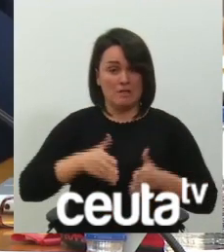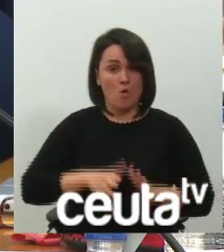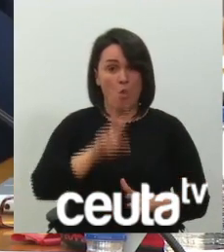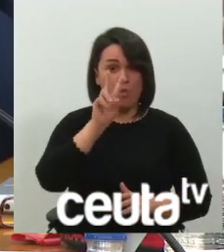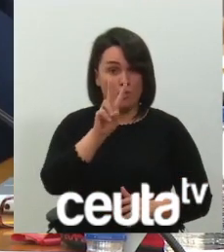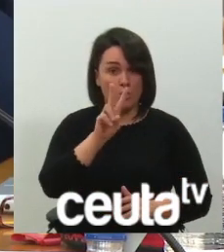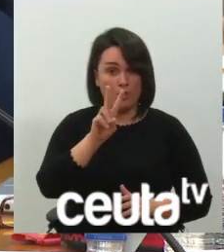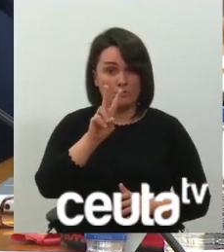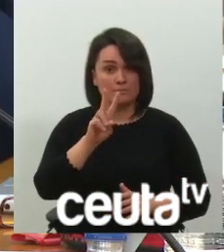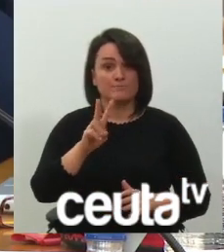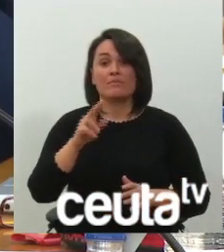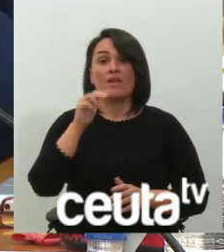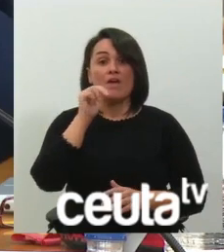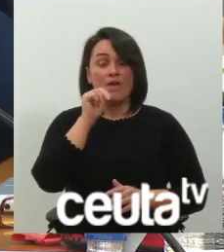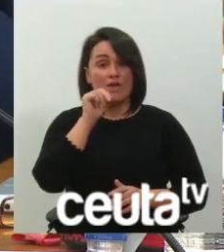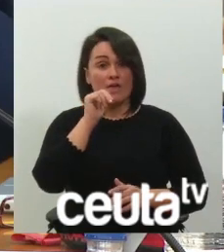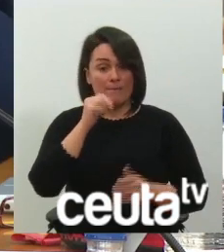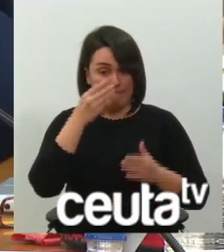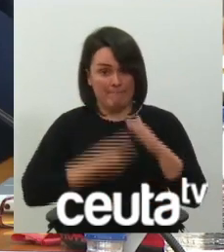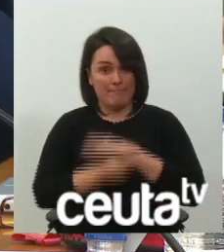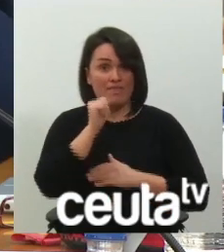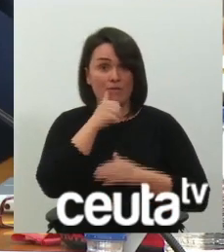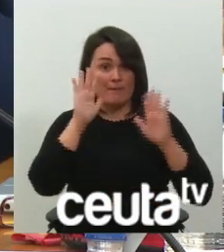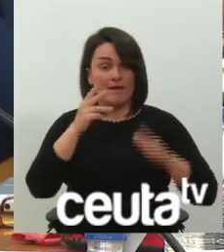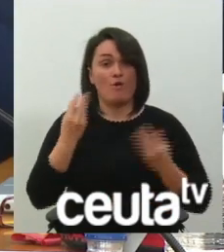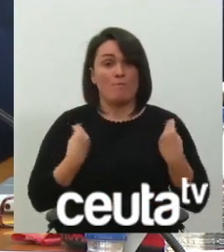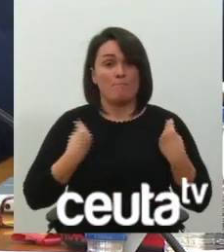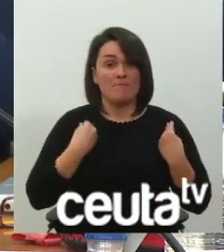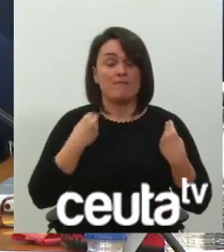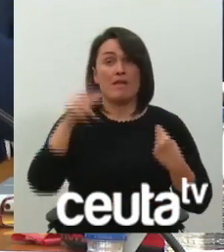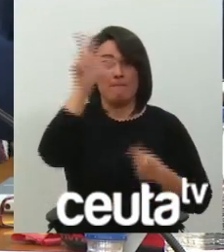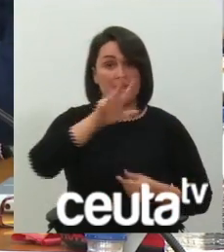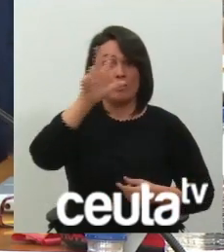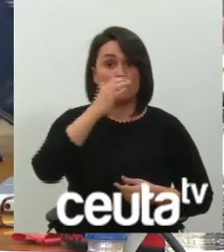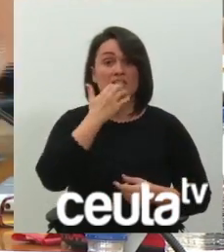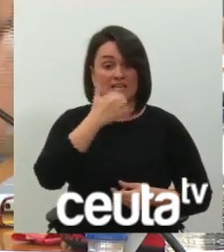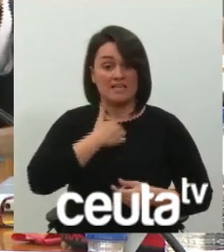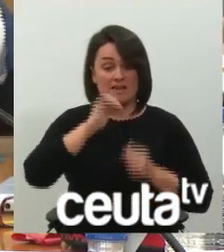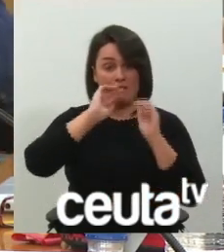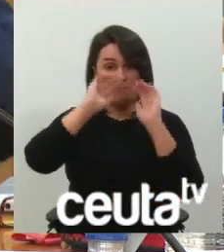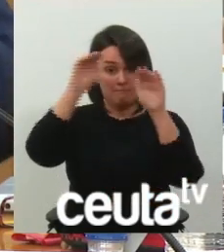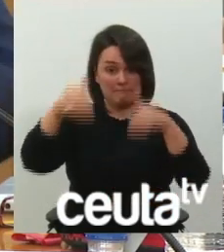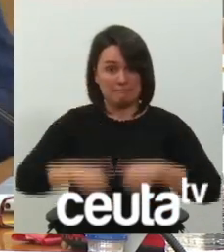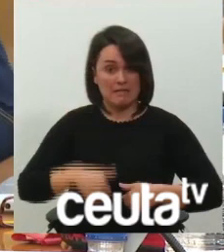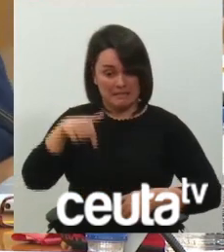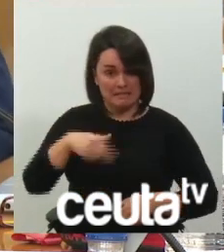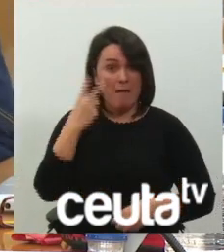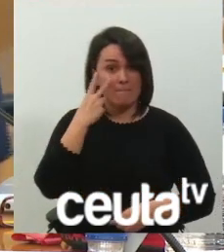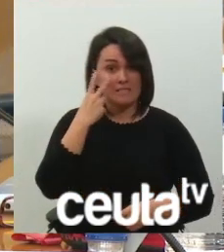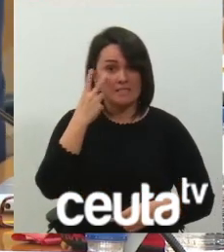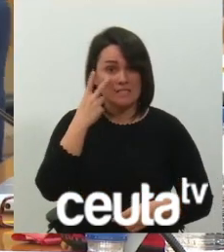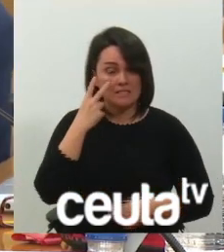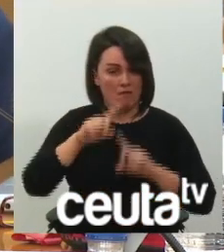que resida en la península y que quiera venir a visitar su ciudad a visitar a su familia hasta 370